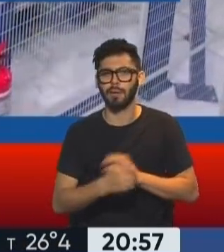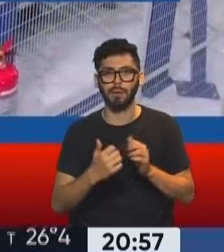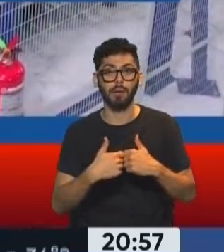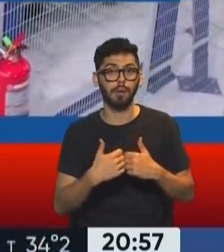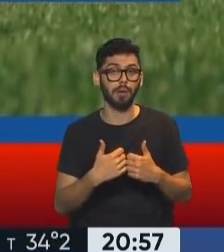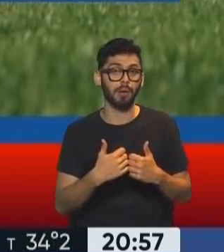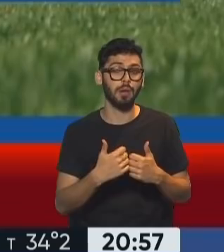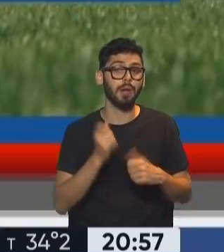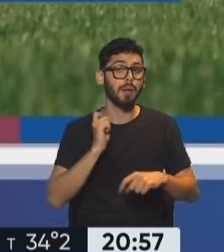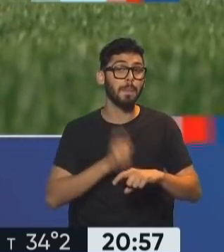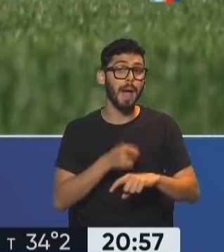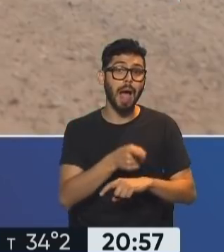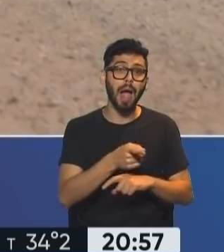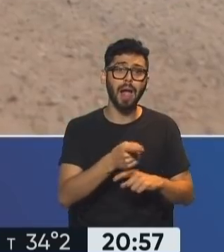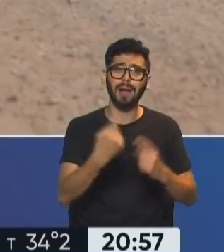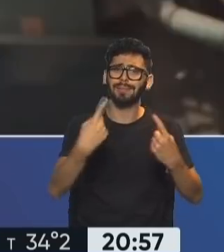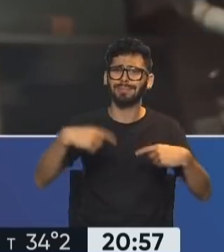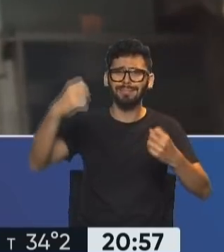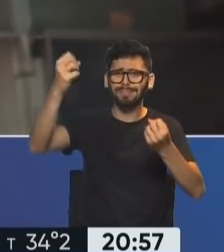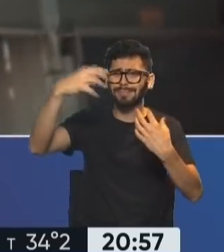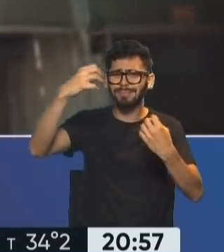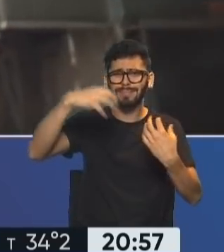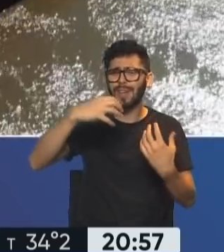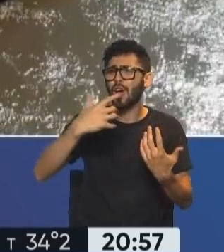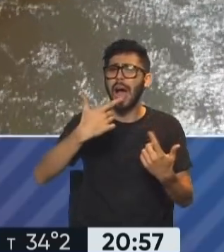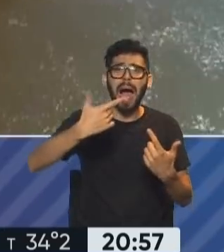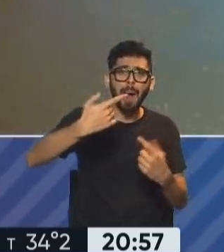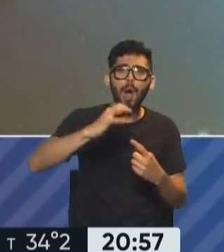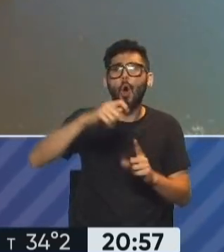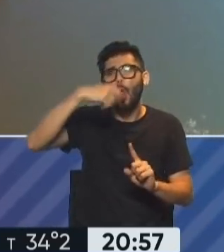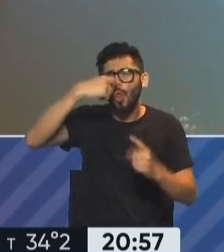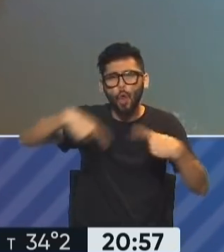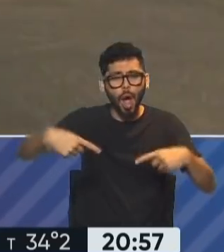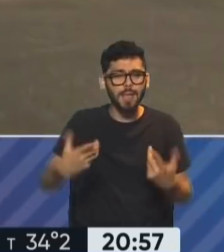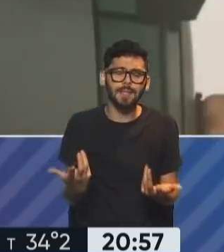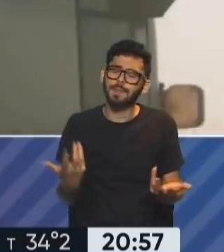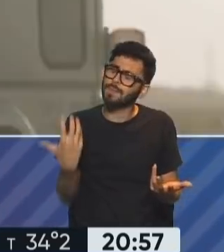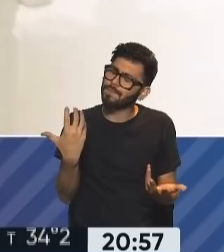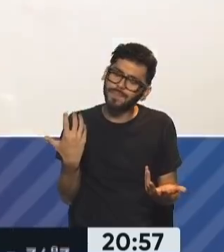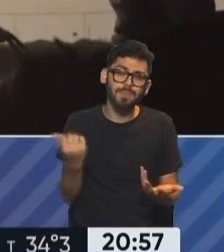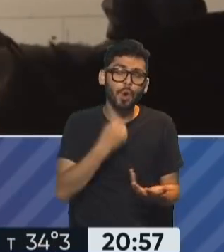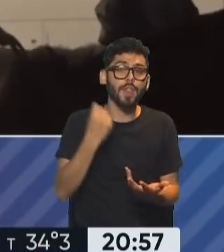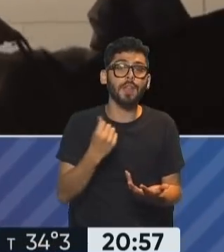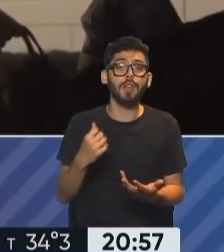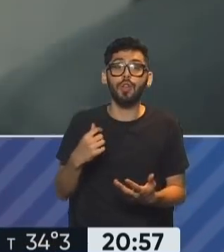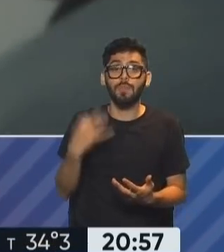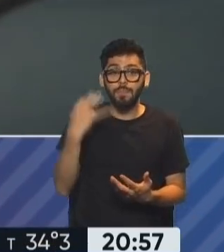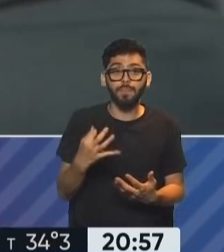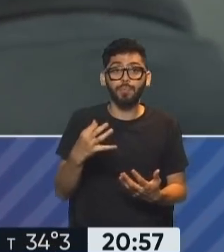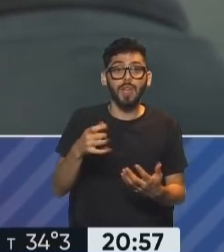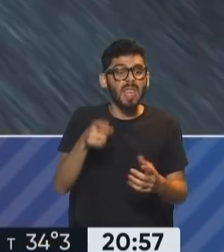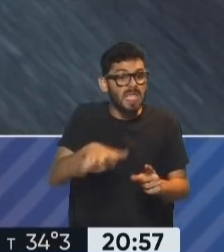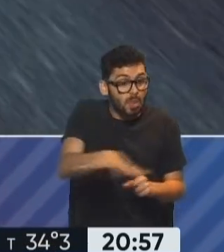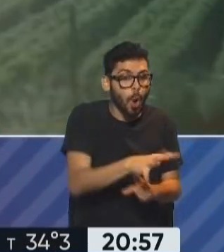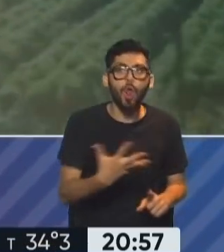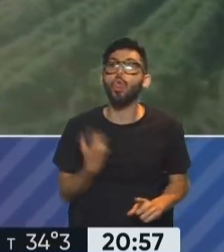veces ha entrado cualquier cosa, desde armas a drogas. Alguna vez habrá que asumir que nosotros, el pueblo, somos el dueño de esos lugares